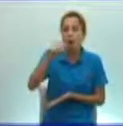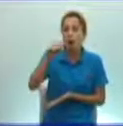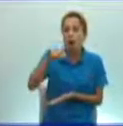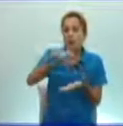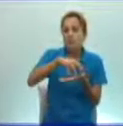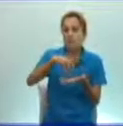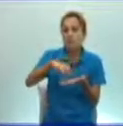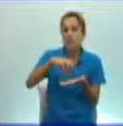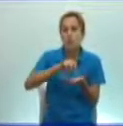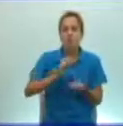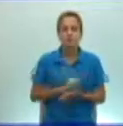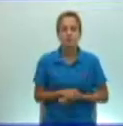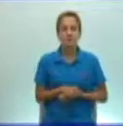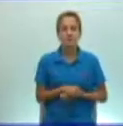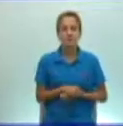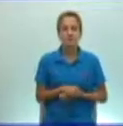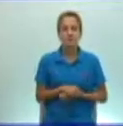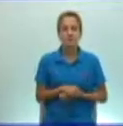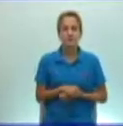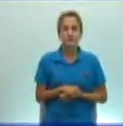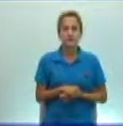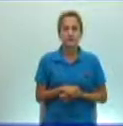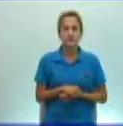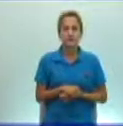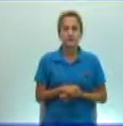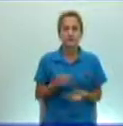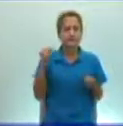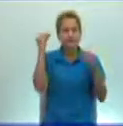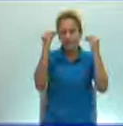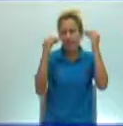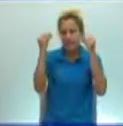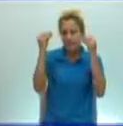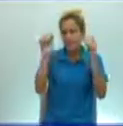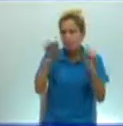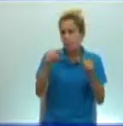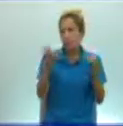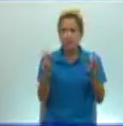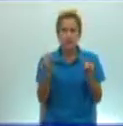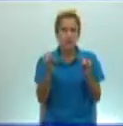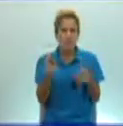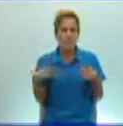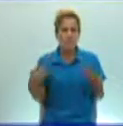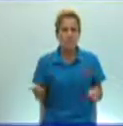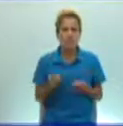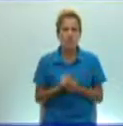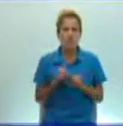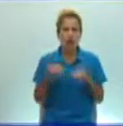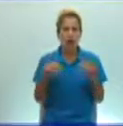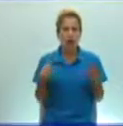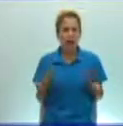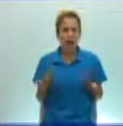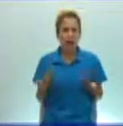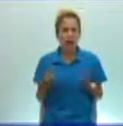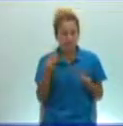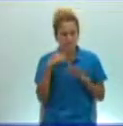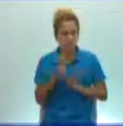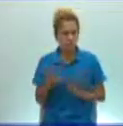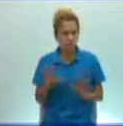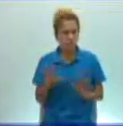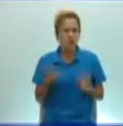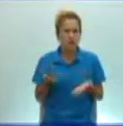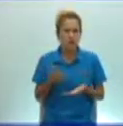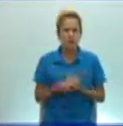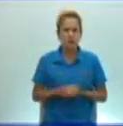sitio. Y si analizamos esta información, ¿a qué conclusión podemos